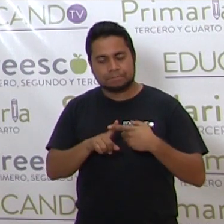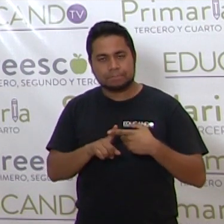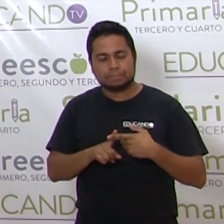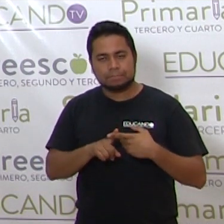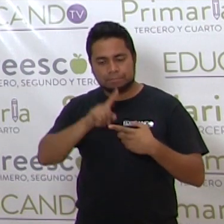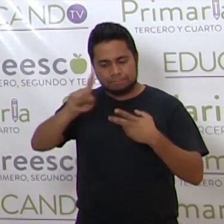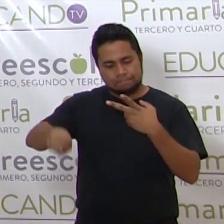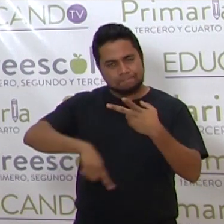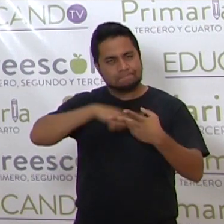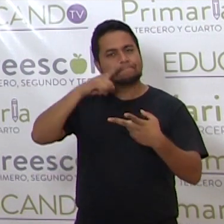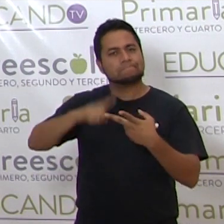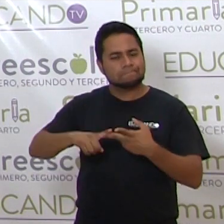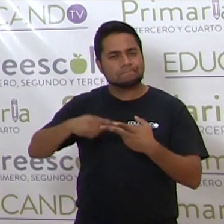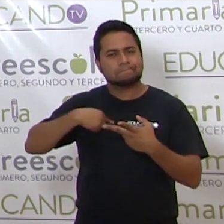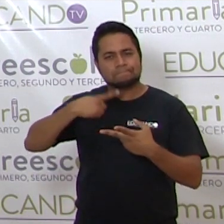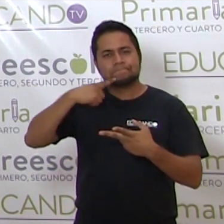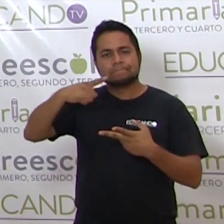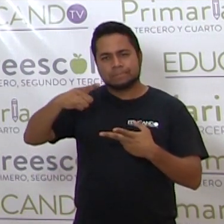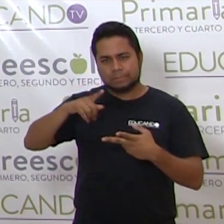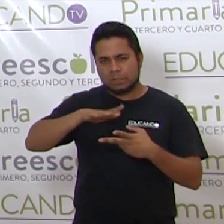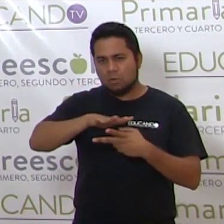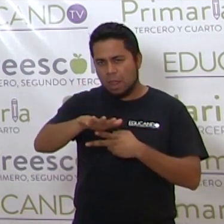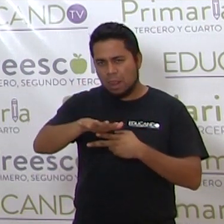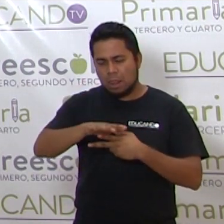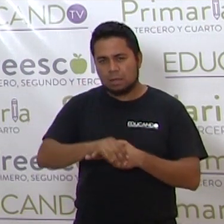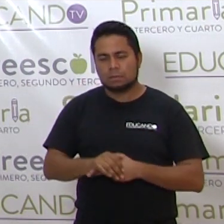y cuál es la segunda que dije